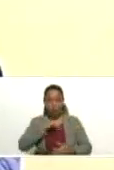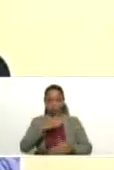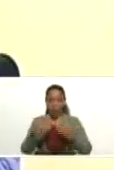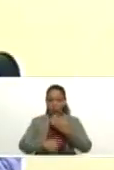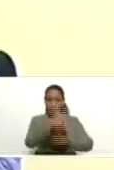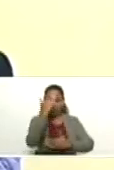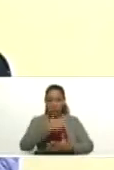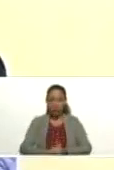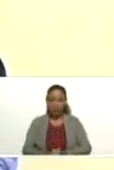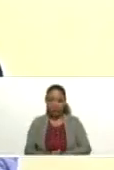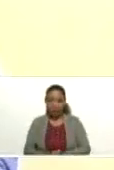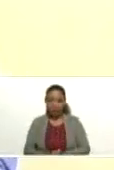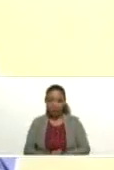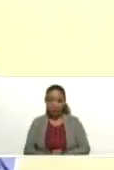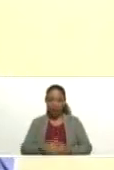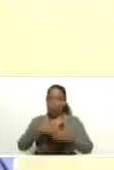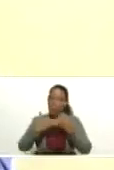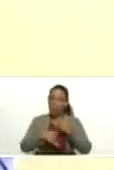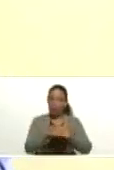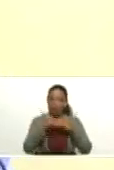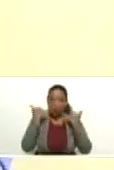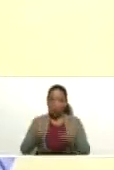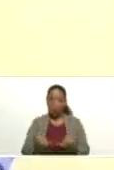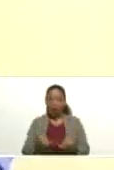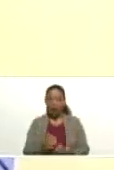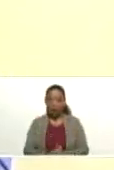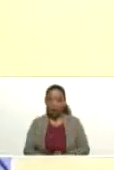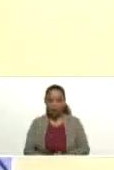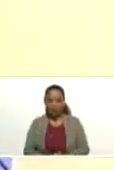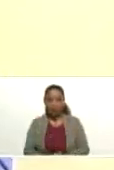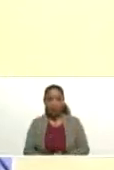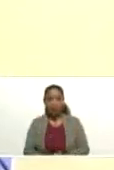adelante. Y para adelante es para allá.